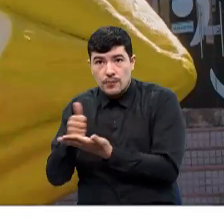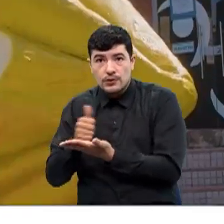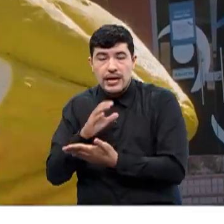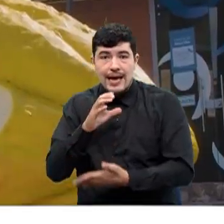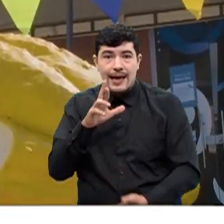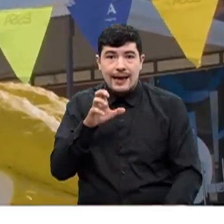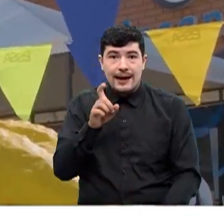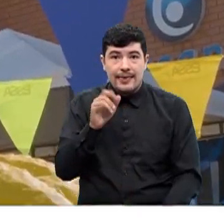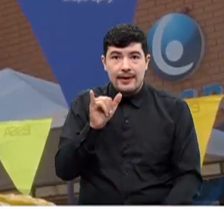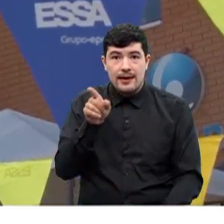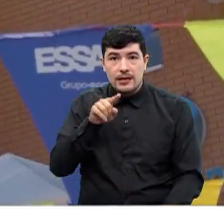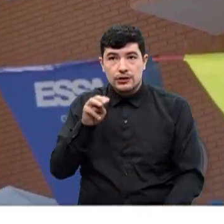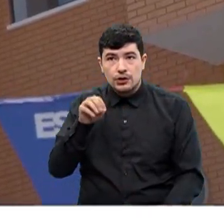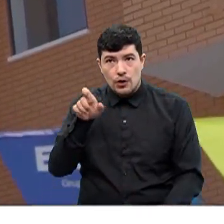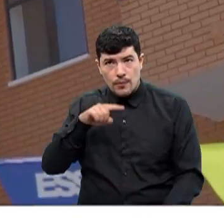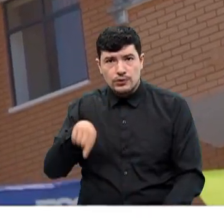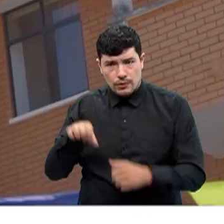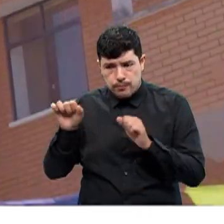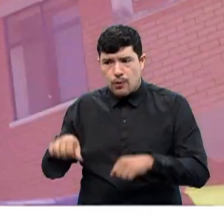eso.